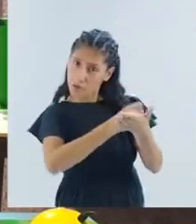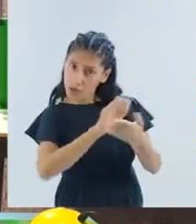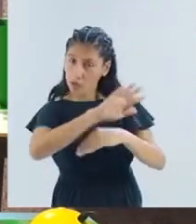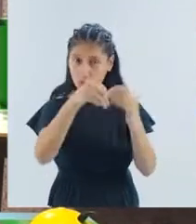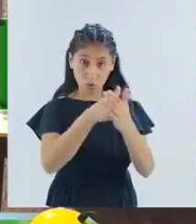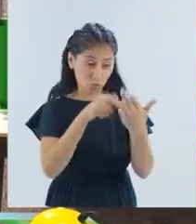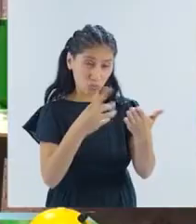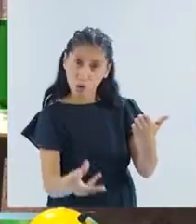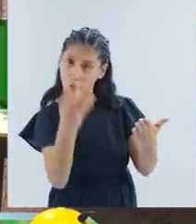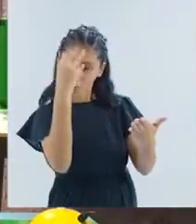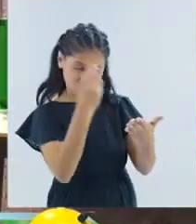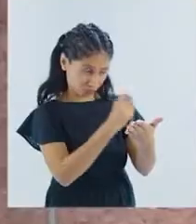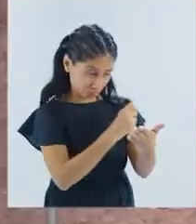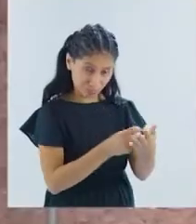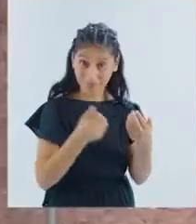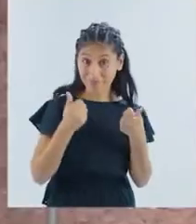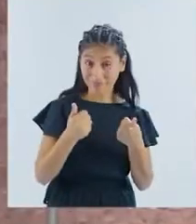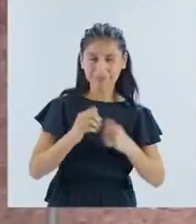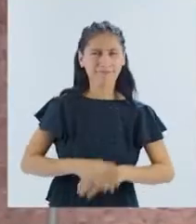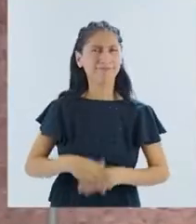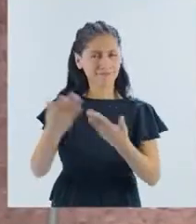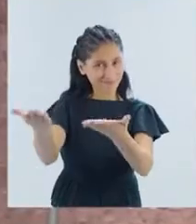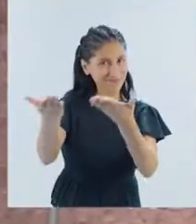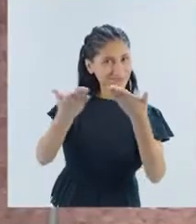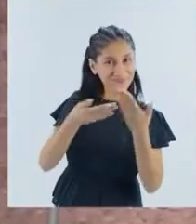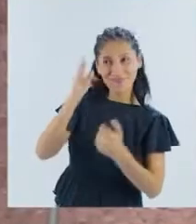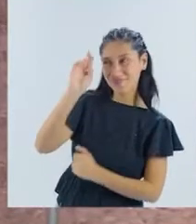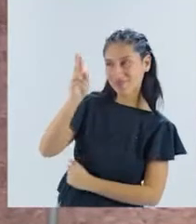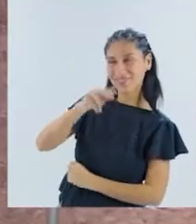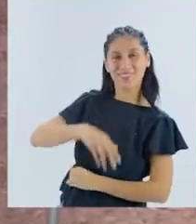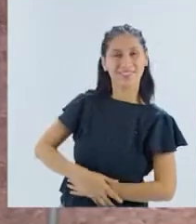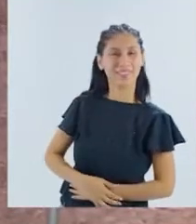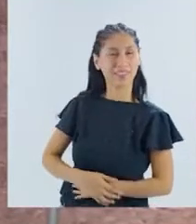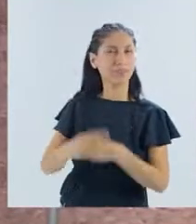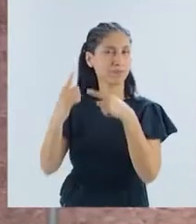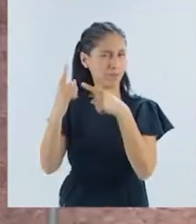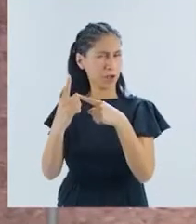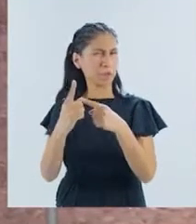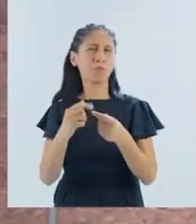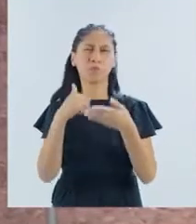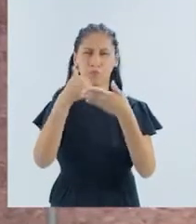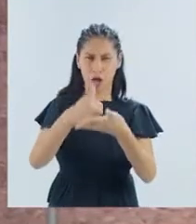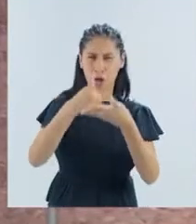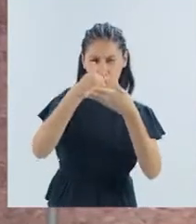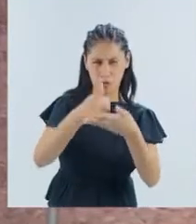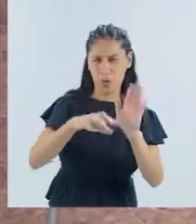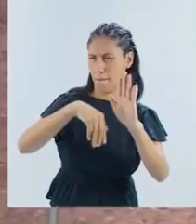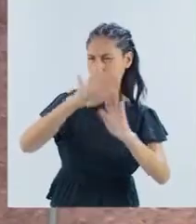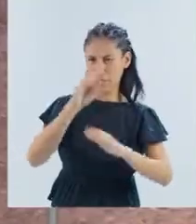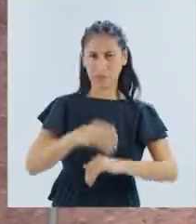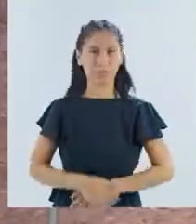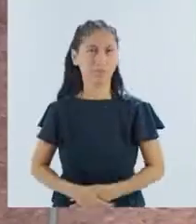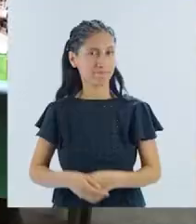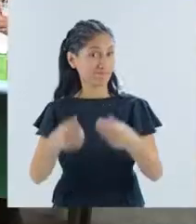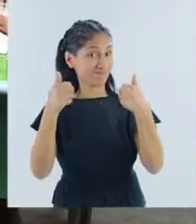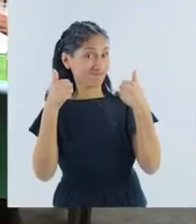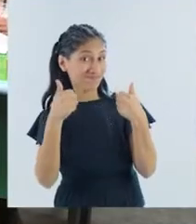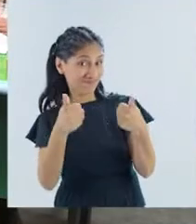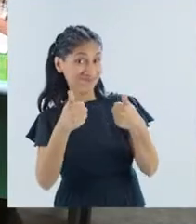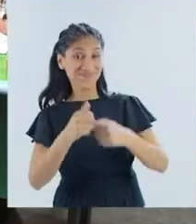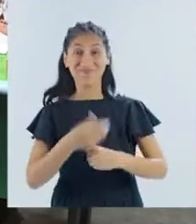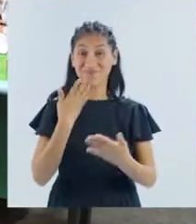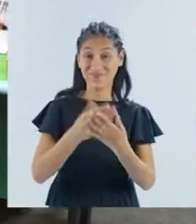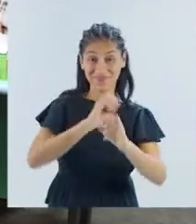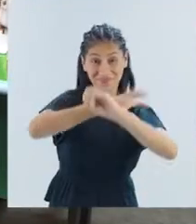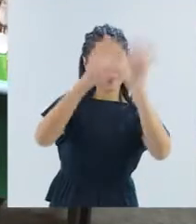para empezar su reforzamiento. Muy bien, le damos la bienvenida al profesor, quien ahondará más sobre este tema.